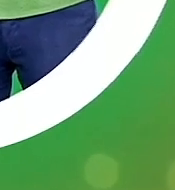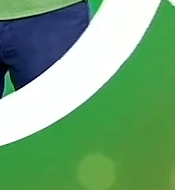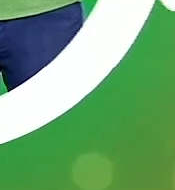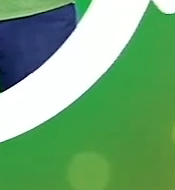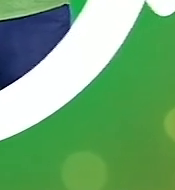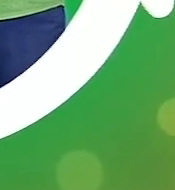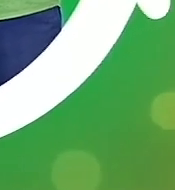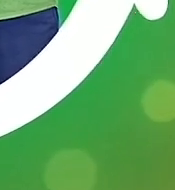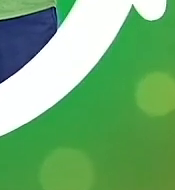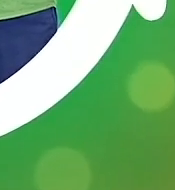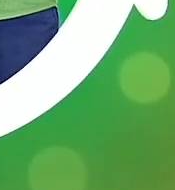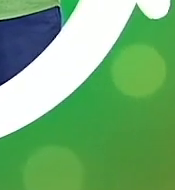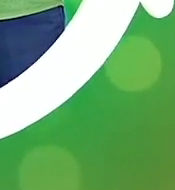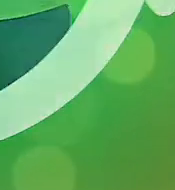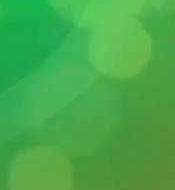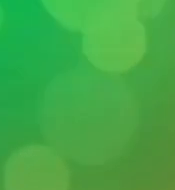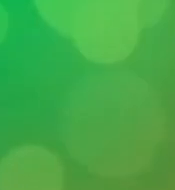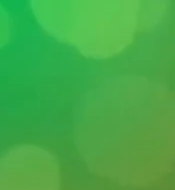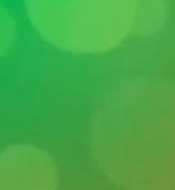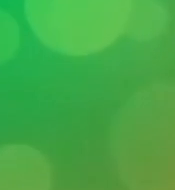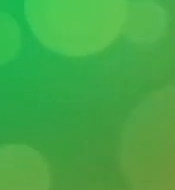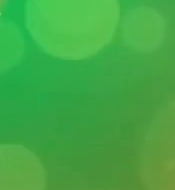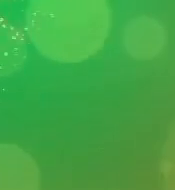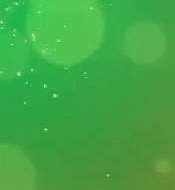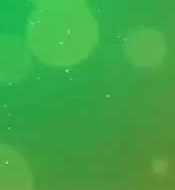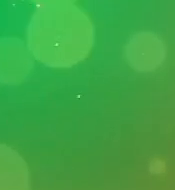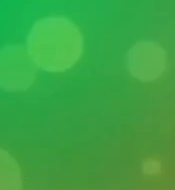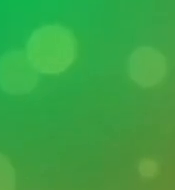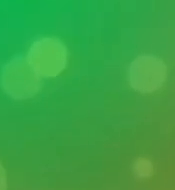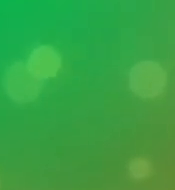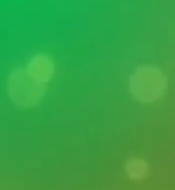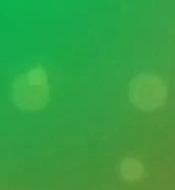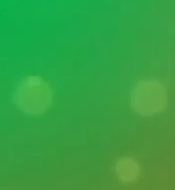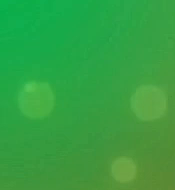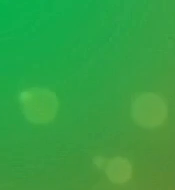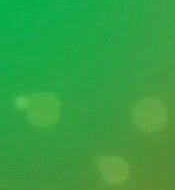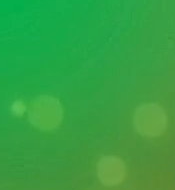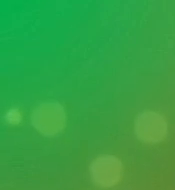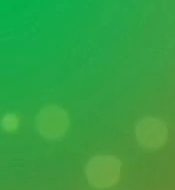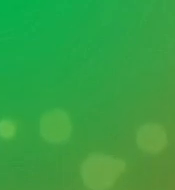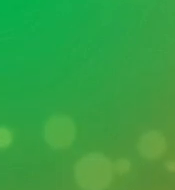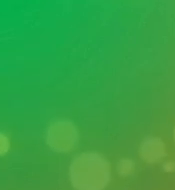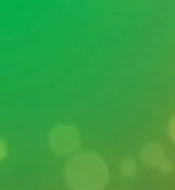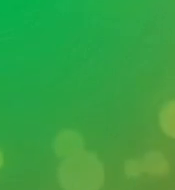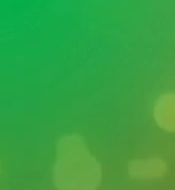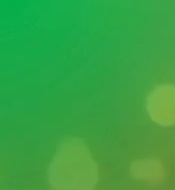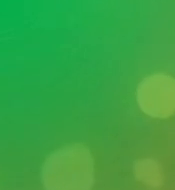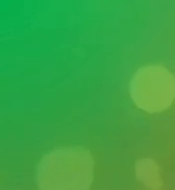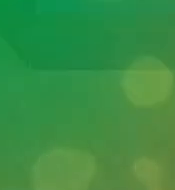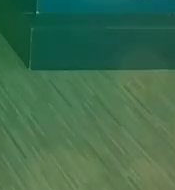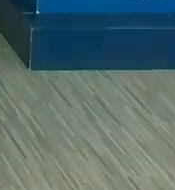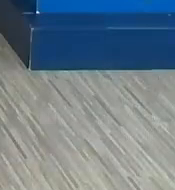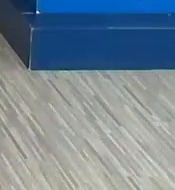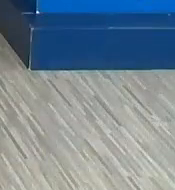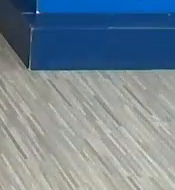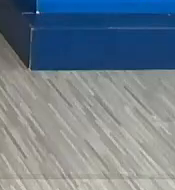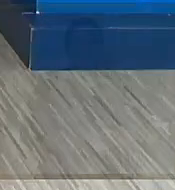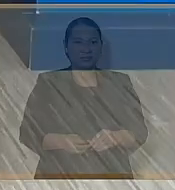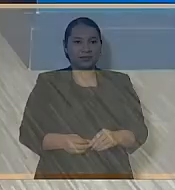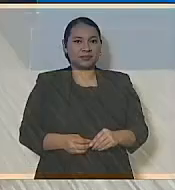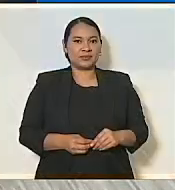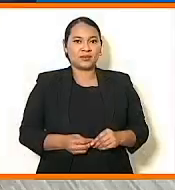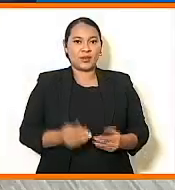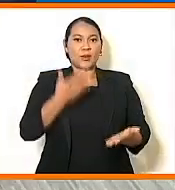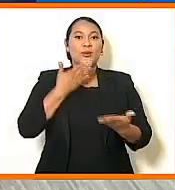¿cuánta suerte tendré? Bienvenidos al sorteo Loto. ¡Loto! ¡Te cambia la vida! Muy